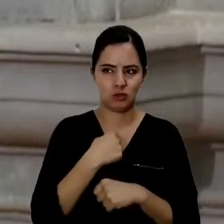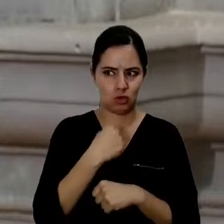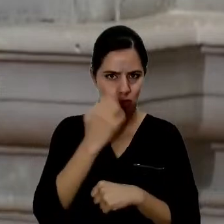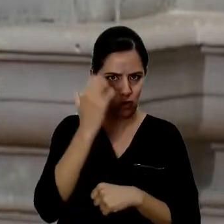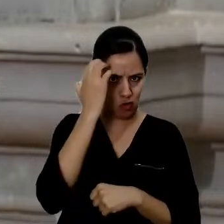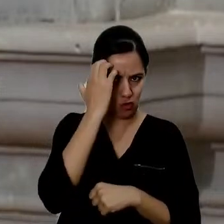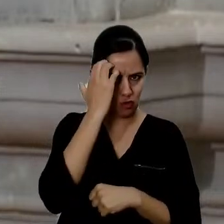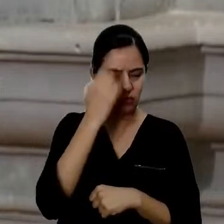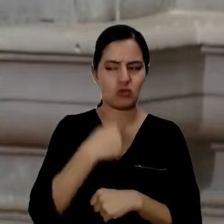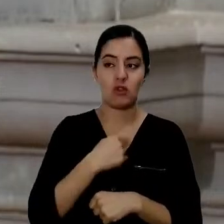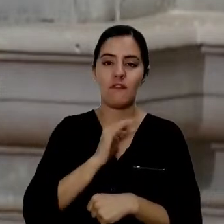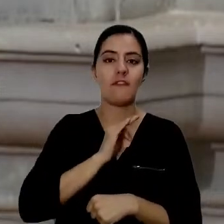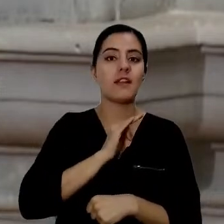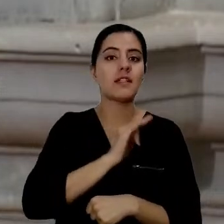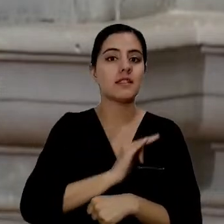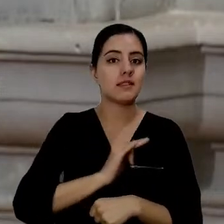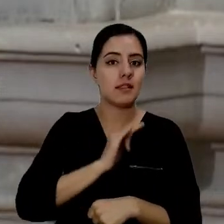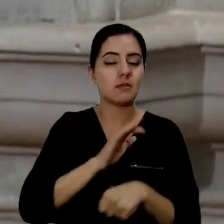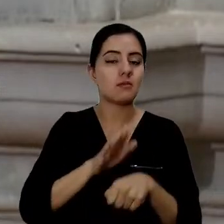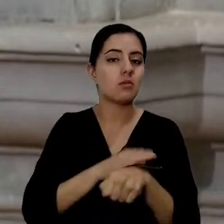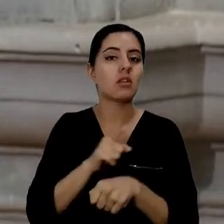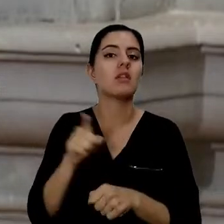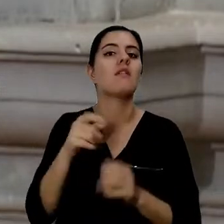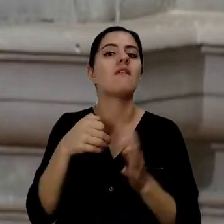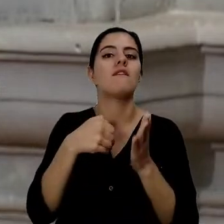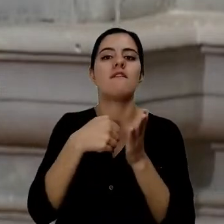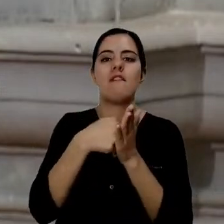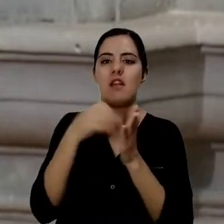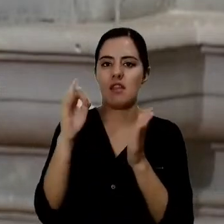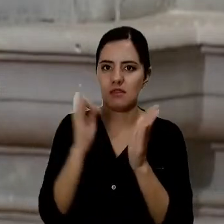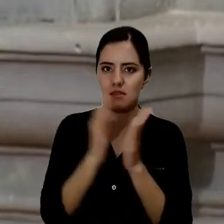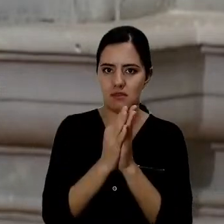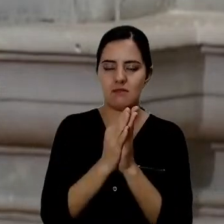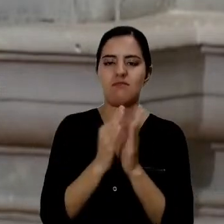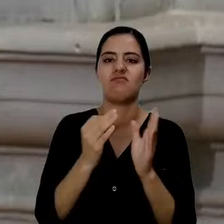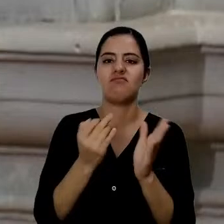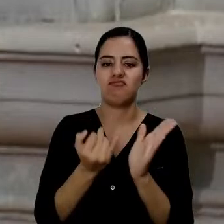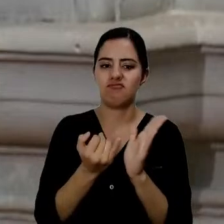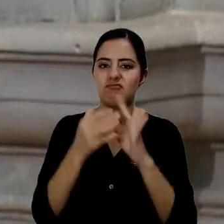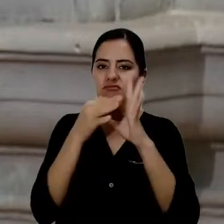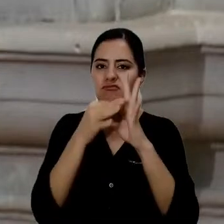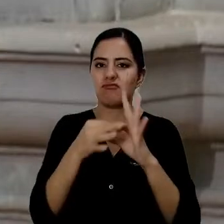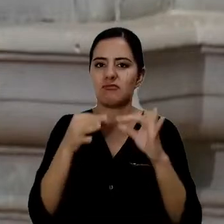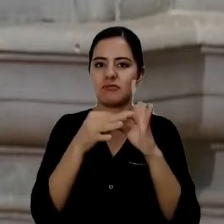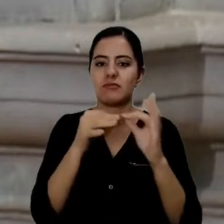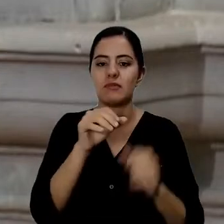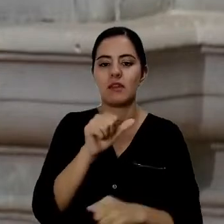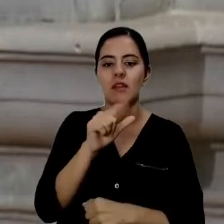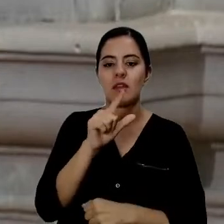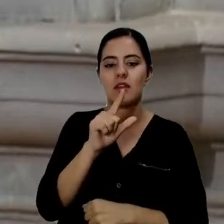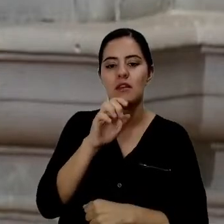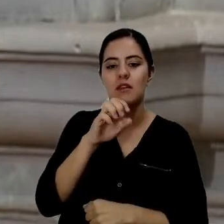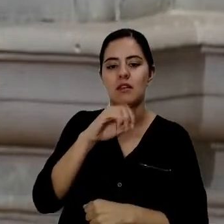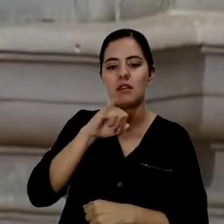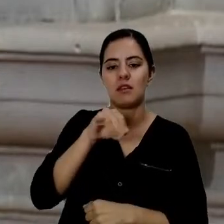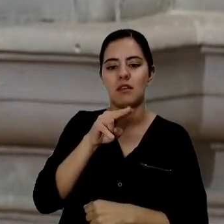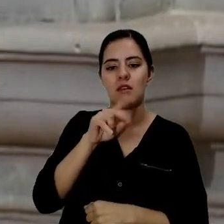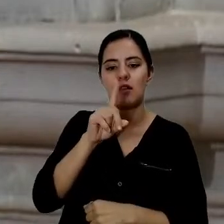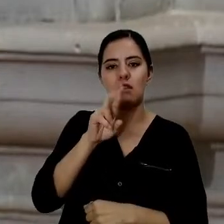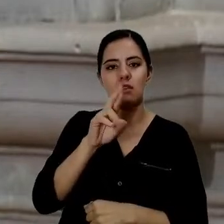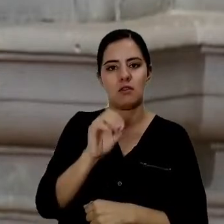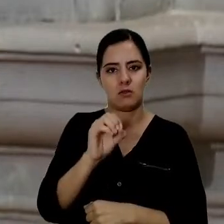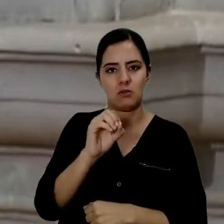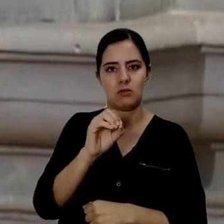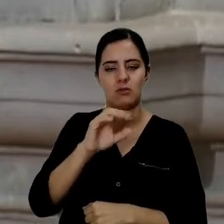felicito por la valentía de las conclusiones. Alejandro Encinas. ¿Qué